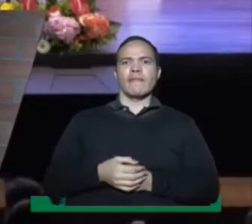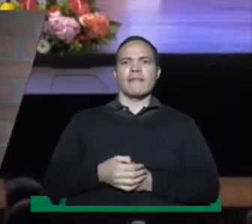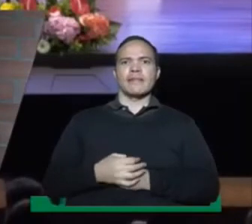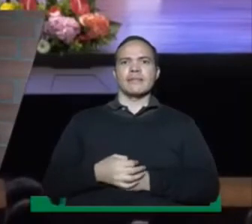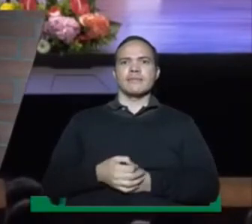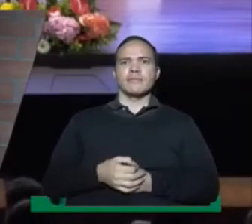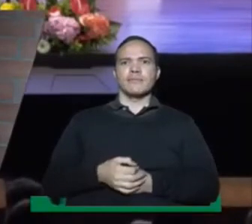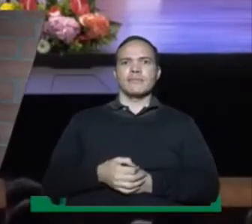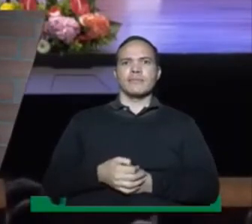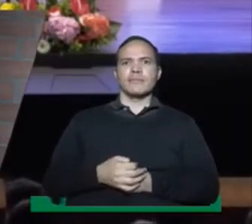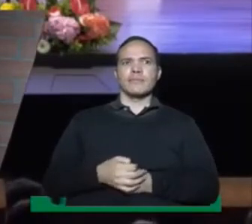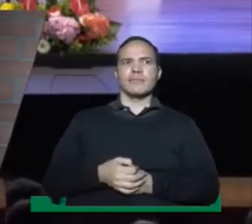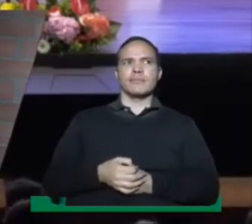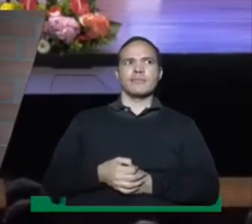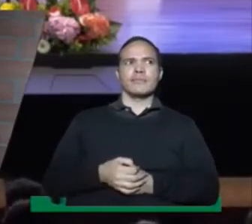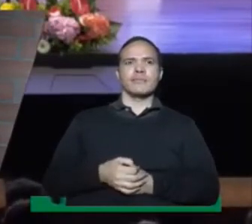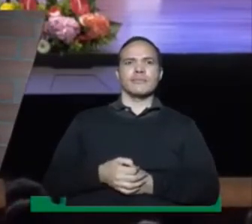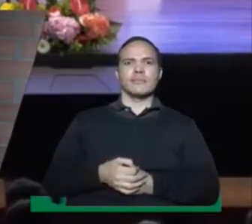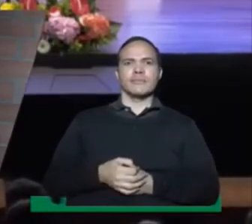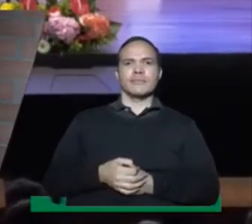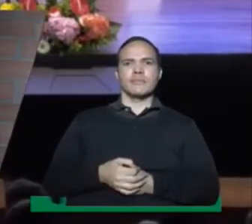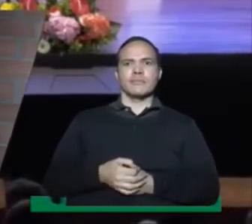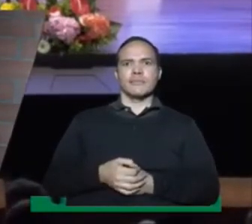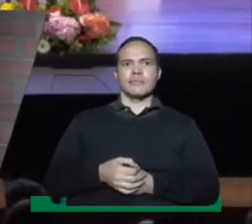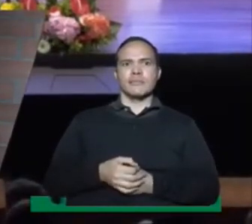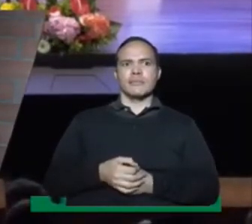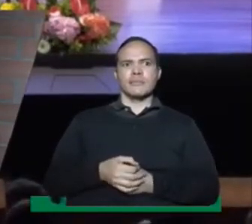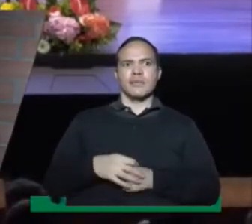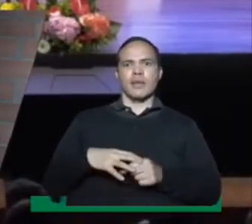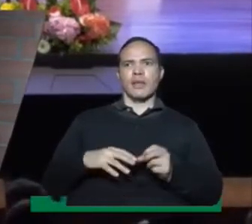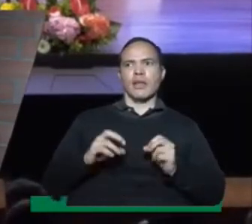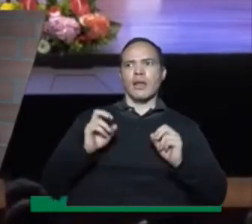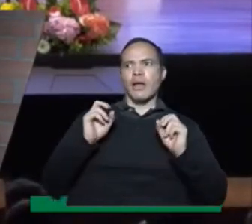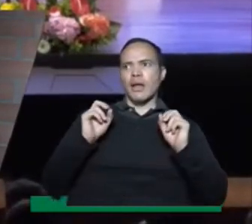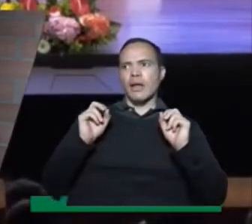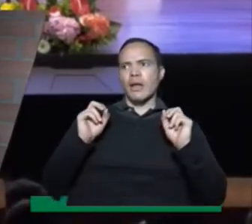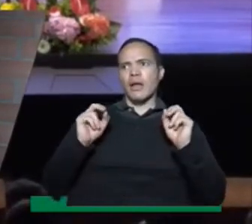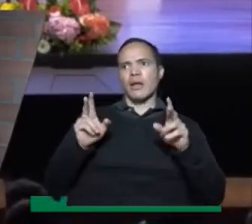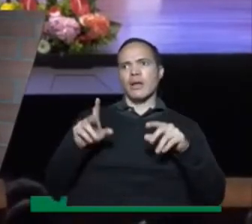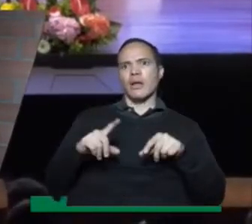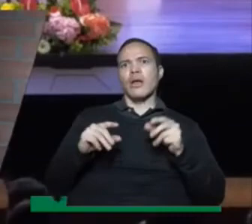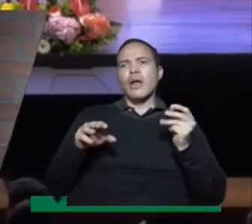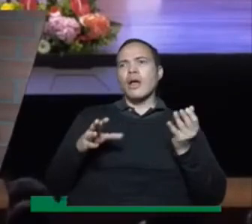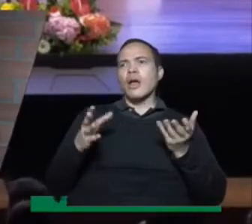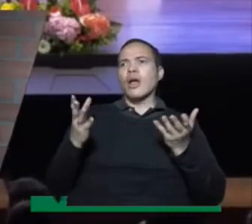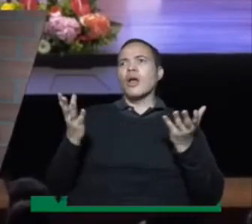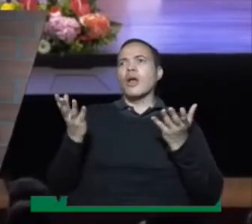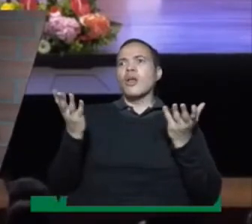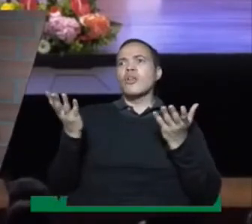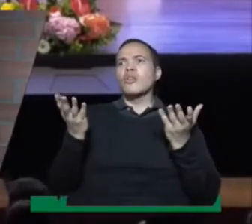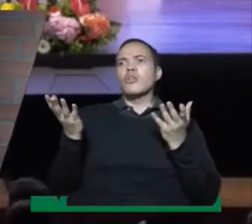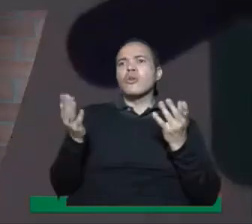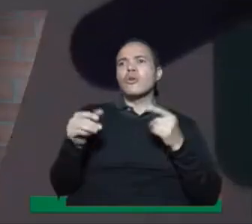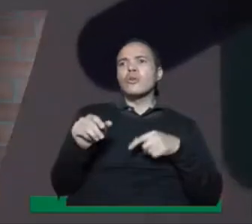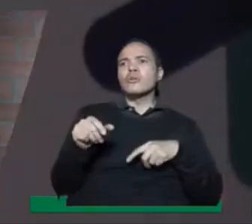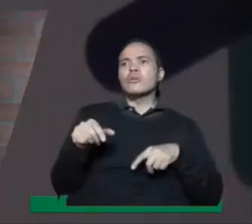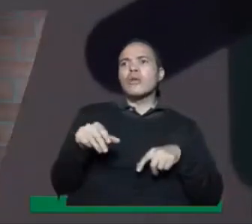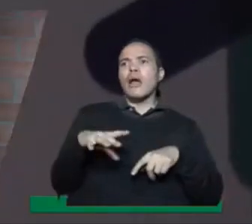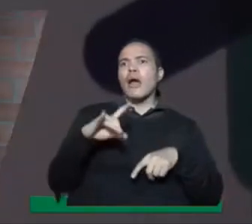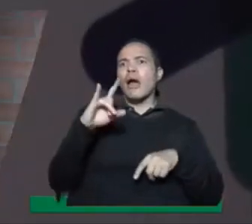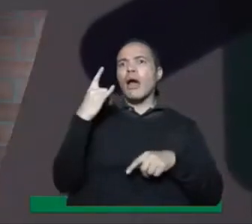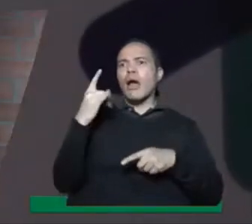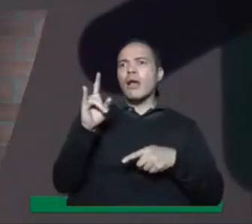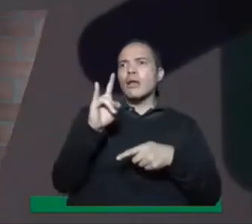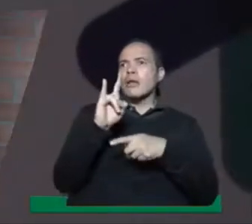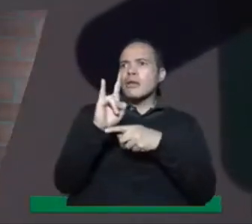luz muchas gracias donde nos podríamos contactar cómo se llama la aplicación simplemente por si hay alguien